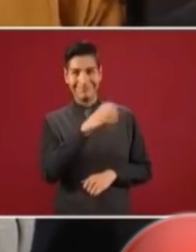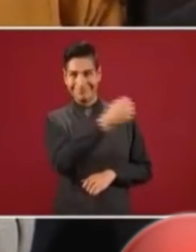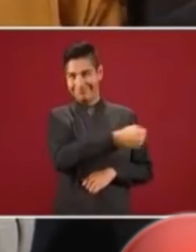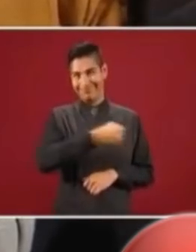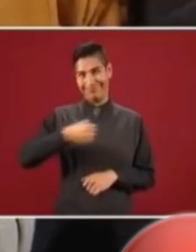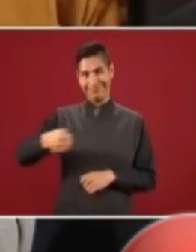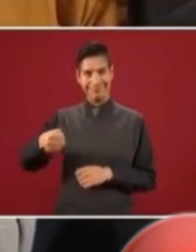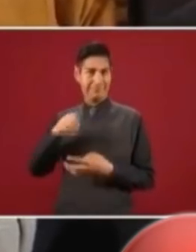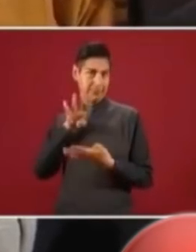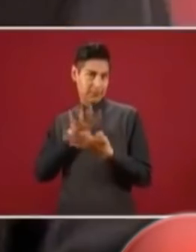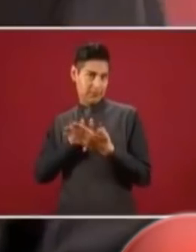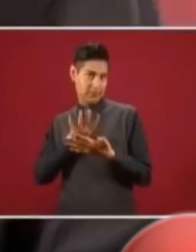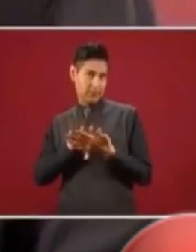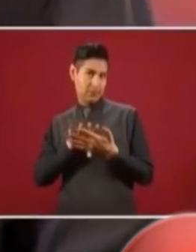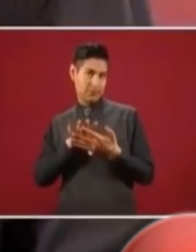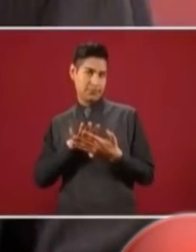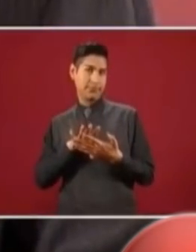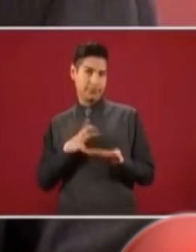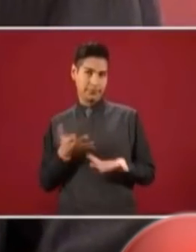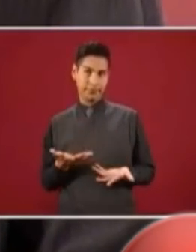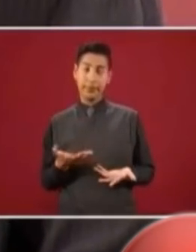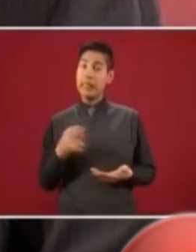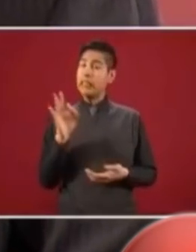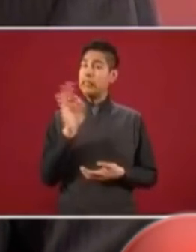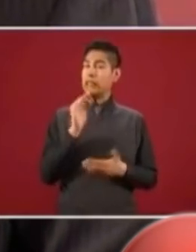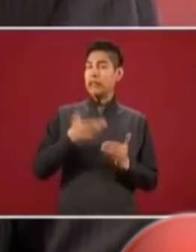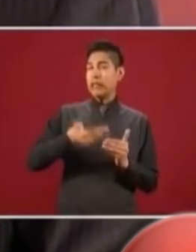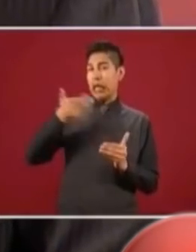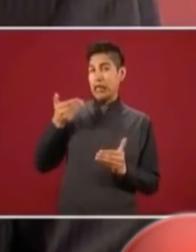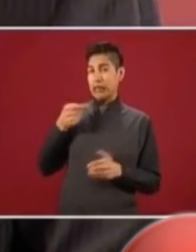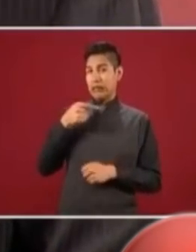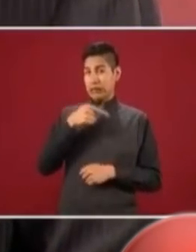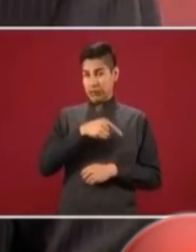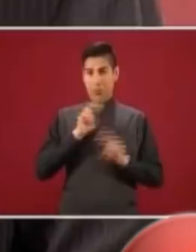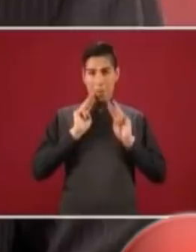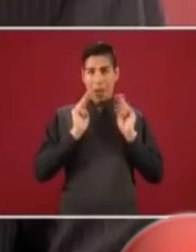No es como antes, que ellos gobernaban México.